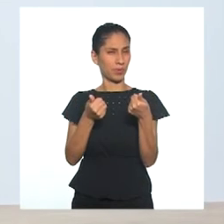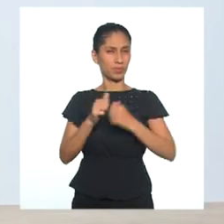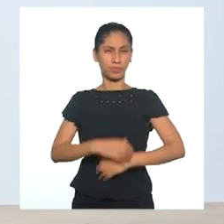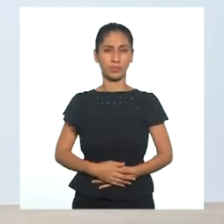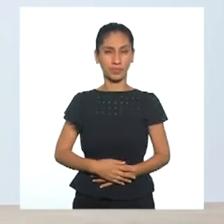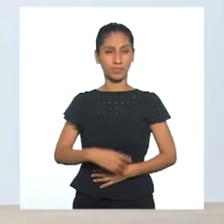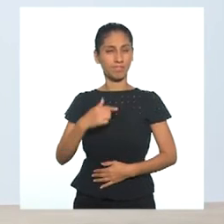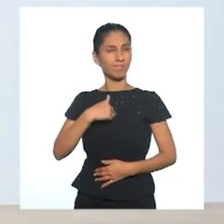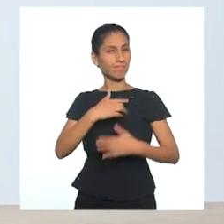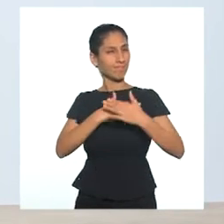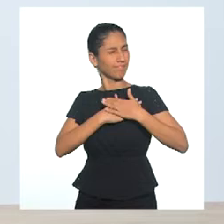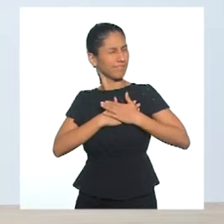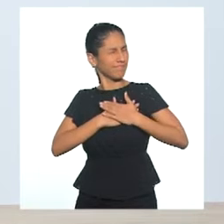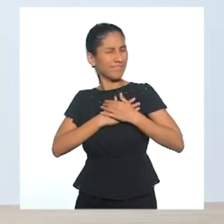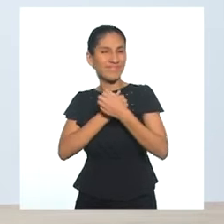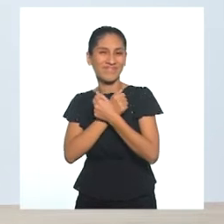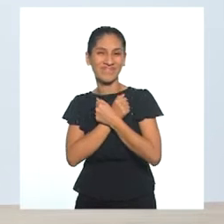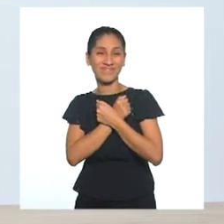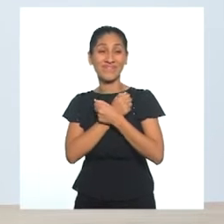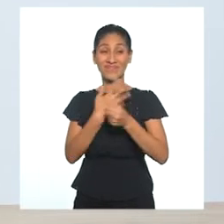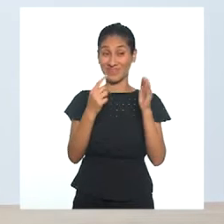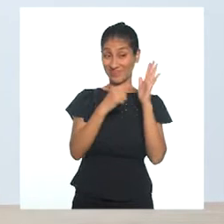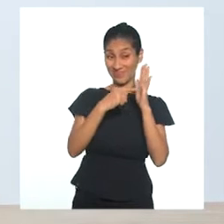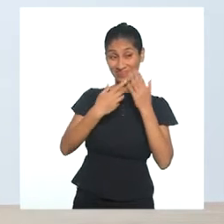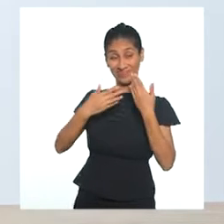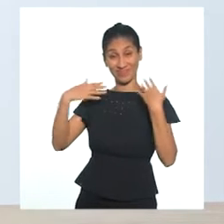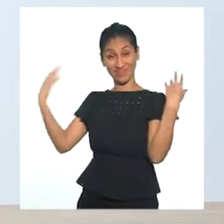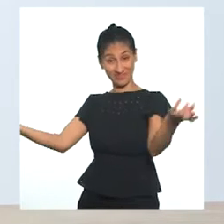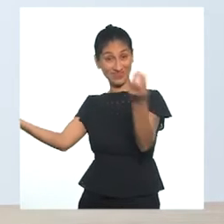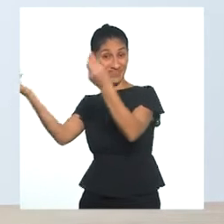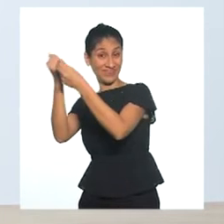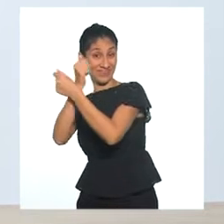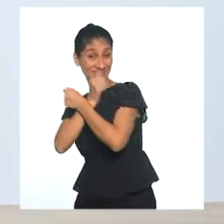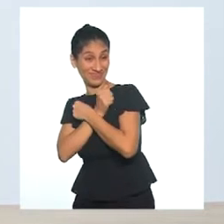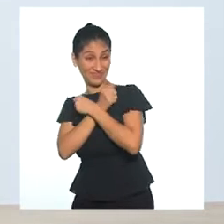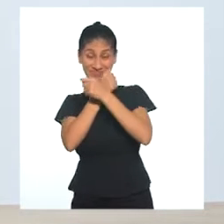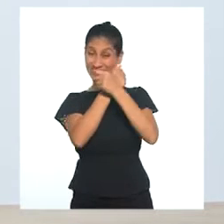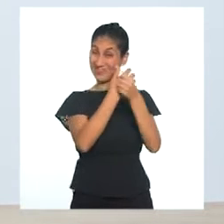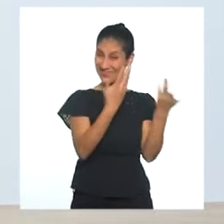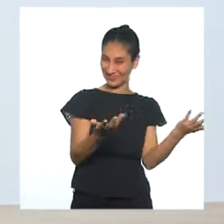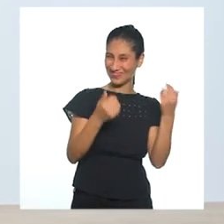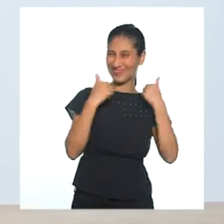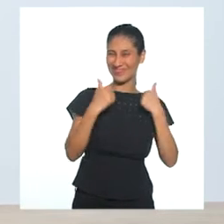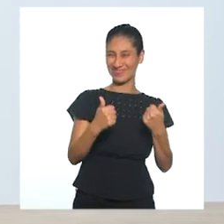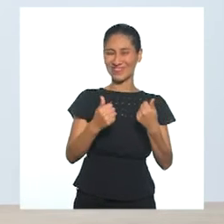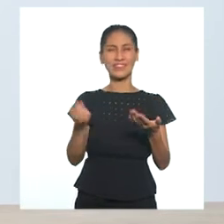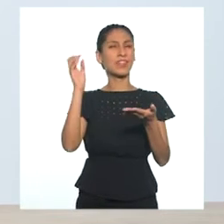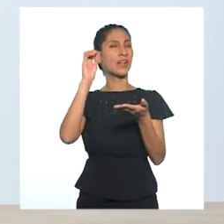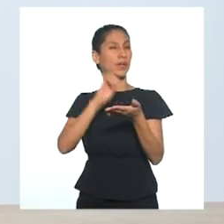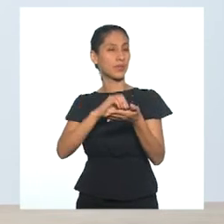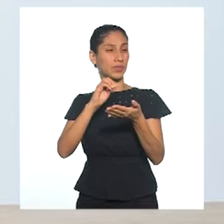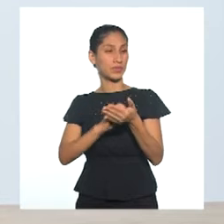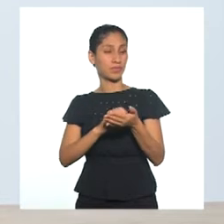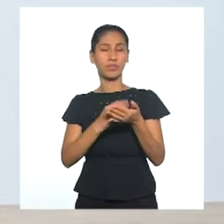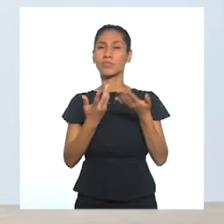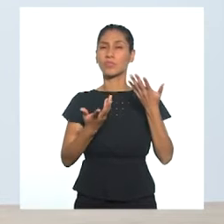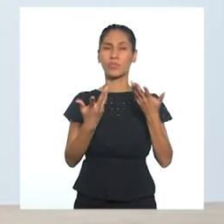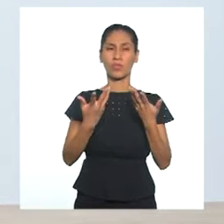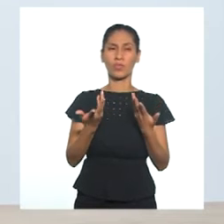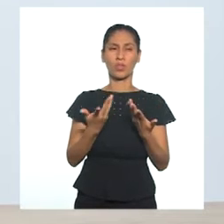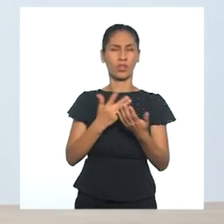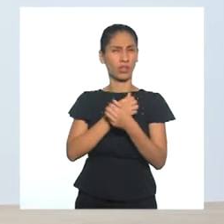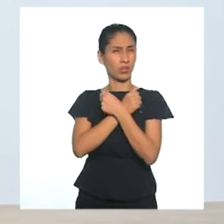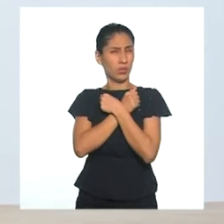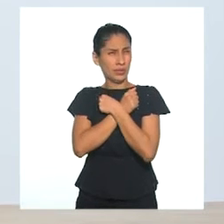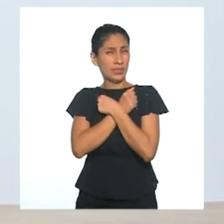Representaremos el amor. Y lo haremos con este movimiento. Amor. Amor, muy bien. Ahora representaremos el calor.